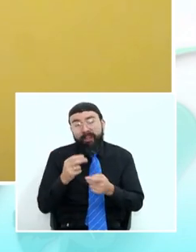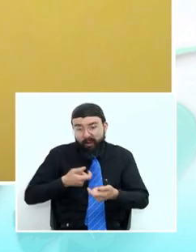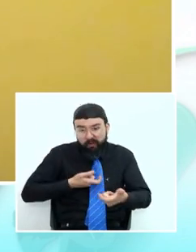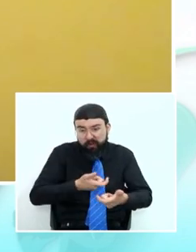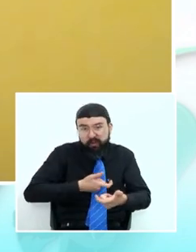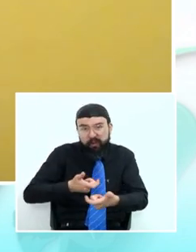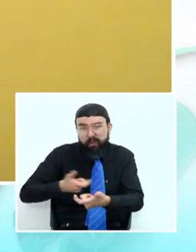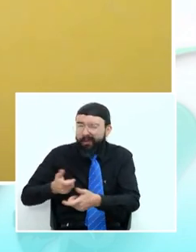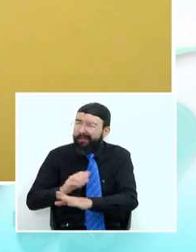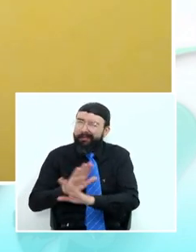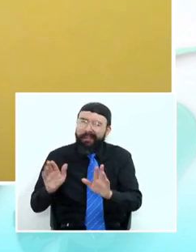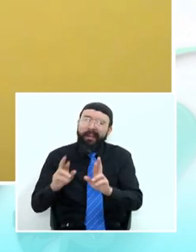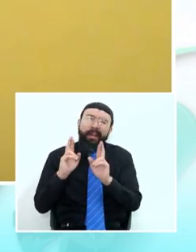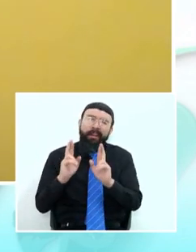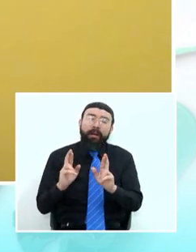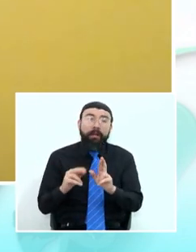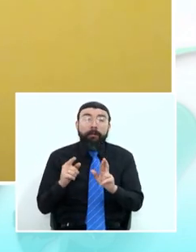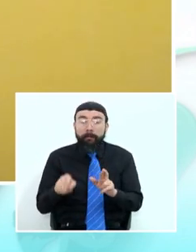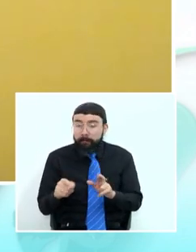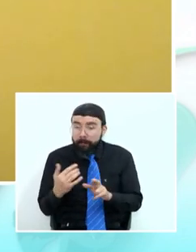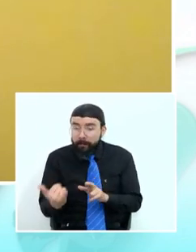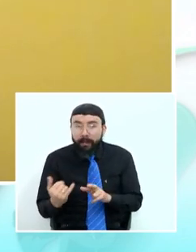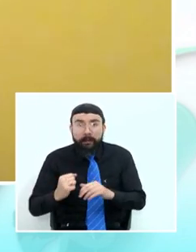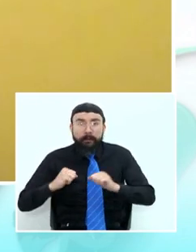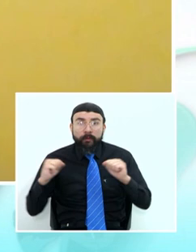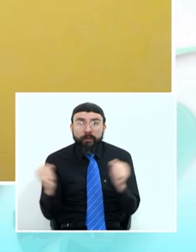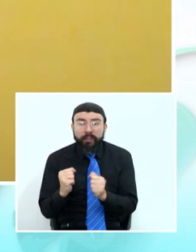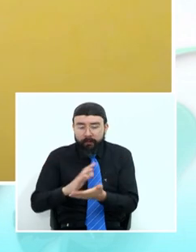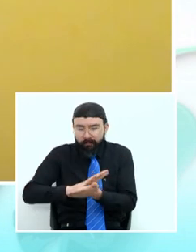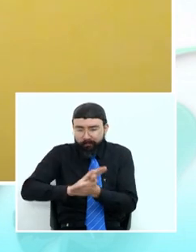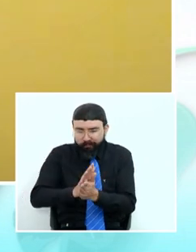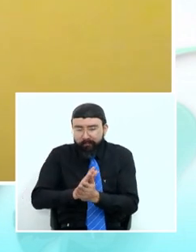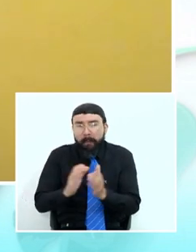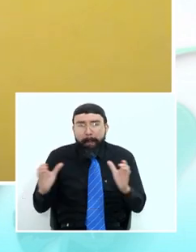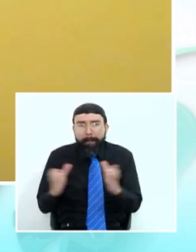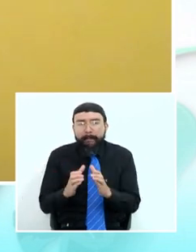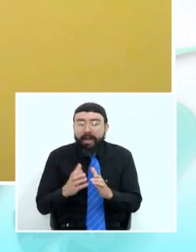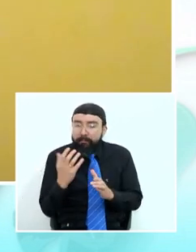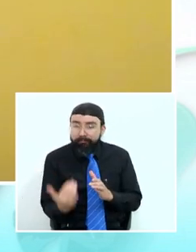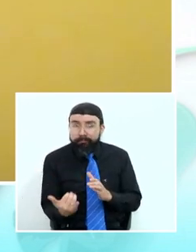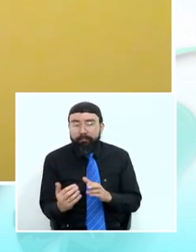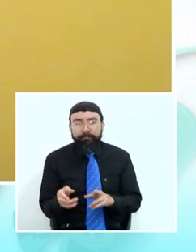además prensado, el prensado que sea en frío y que sean